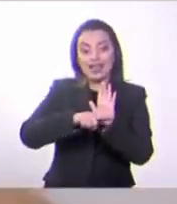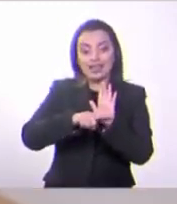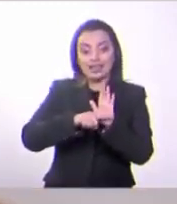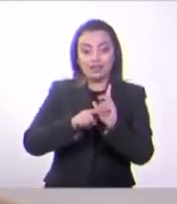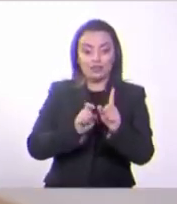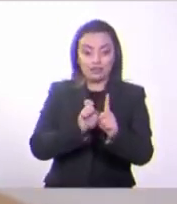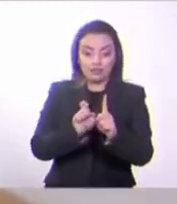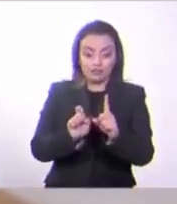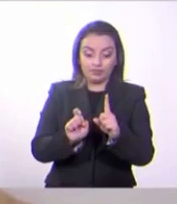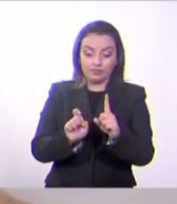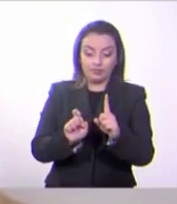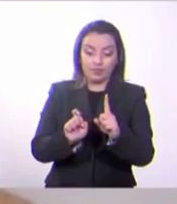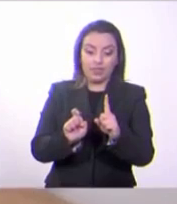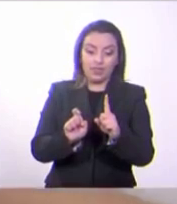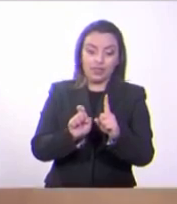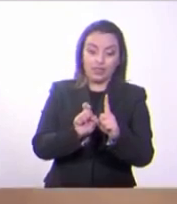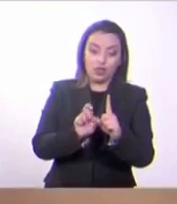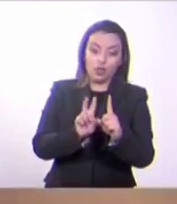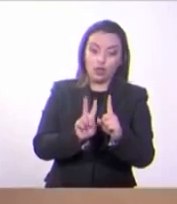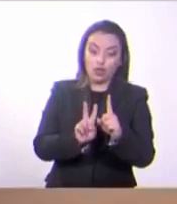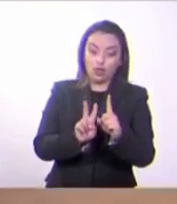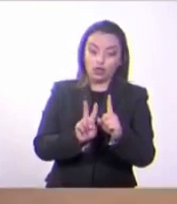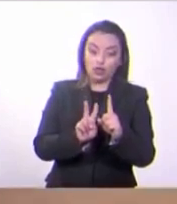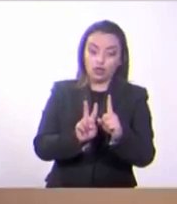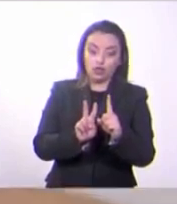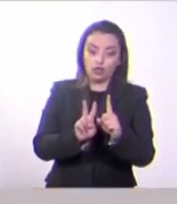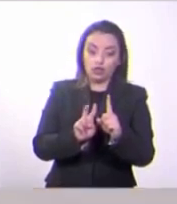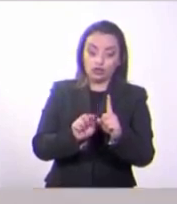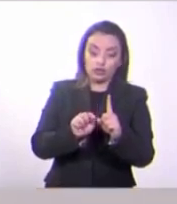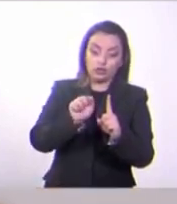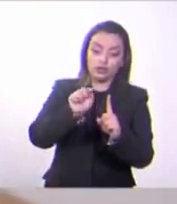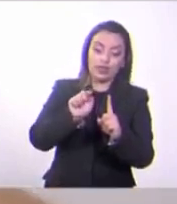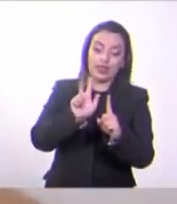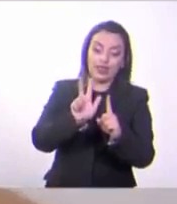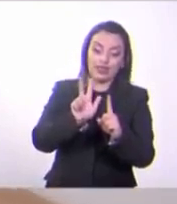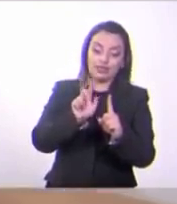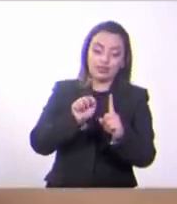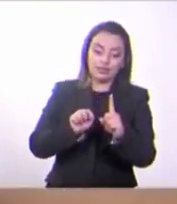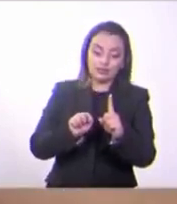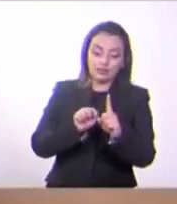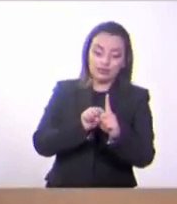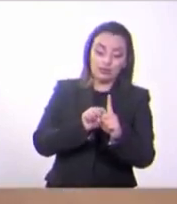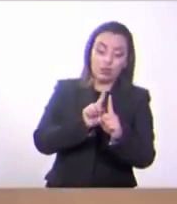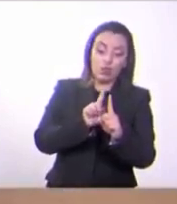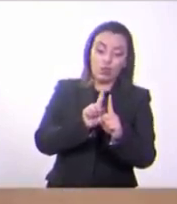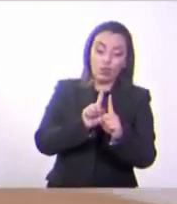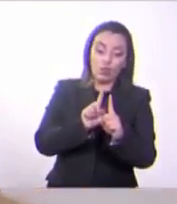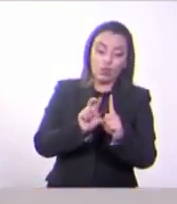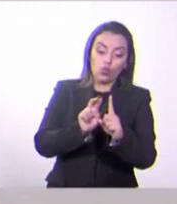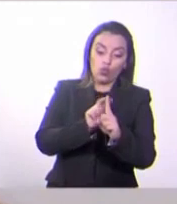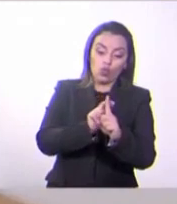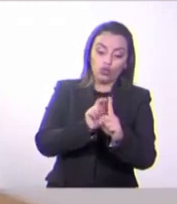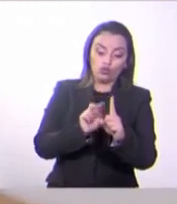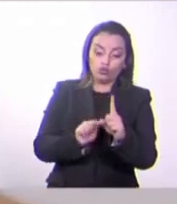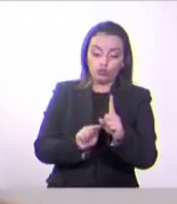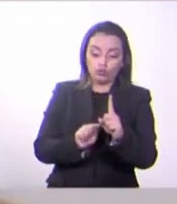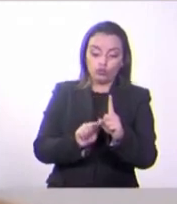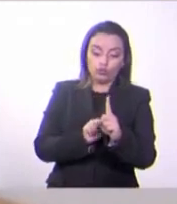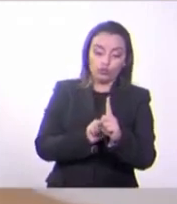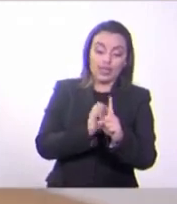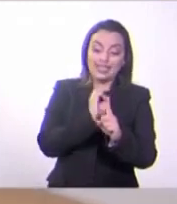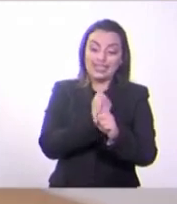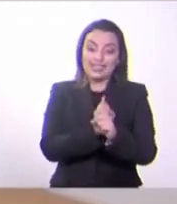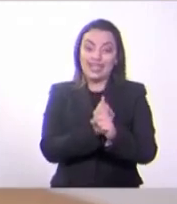4. En 2 vale 3. En 1 vale 2 y en